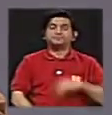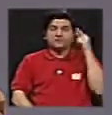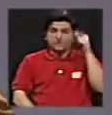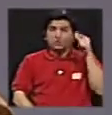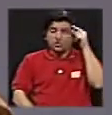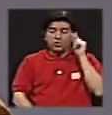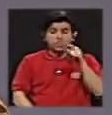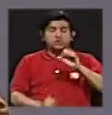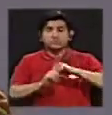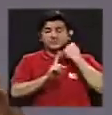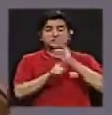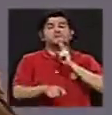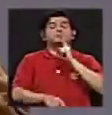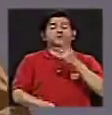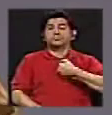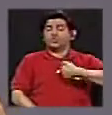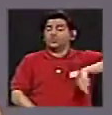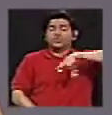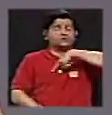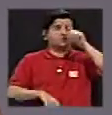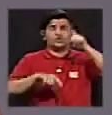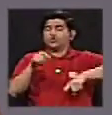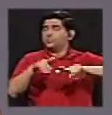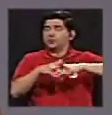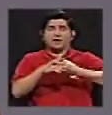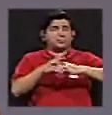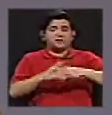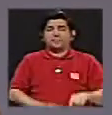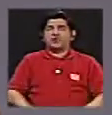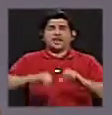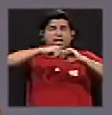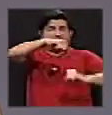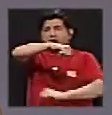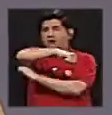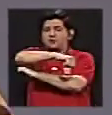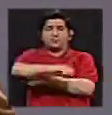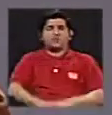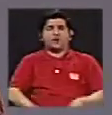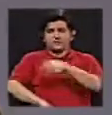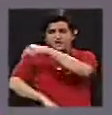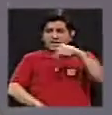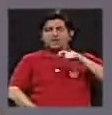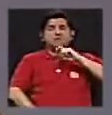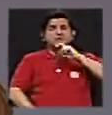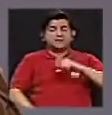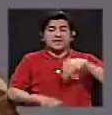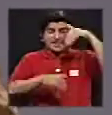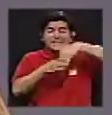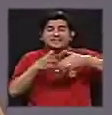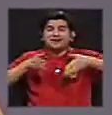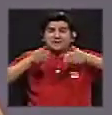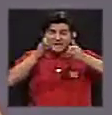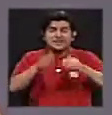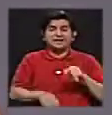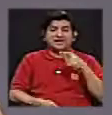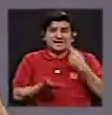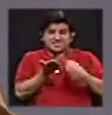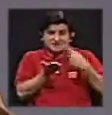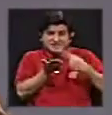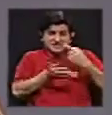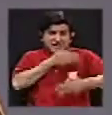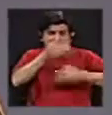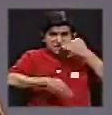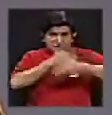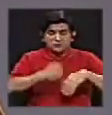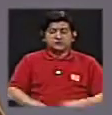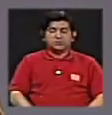evidentemente, si eso fuera cierto, no podríamos empezar a arreglar el puente de la Platina, porque estamos interviniendo una carretera que está en un litigio, desde